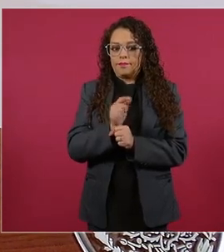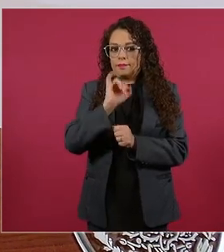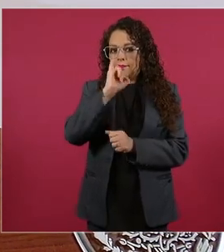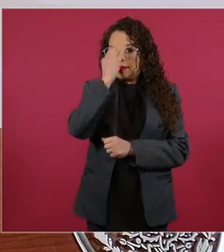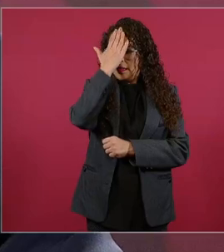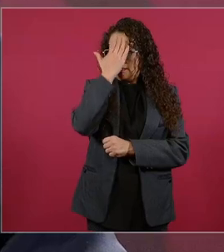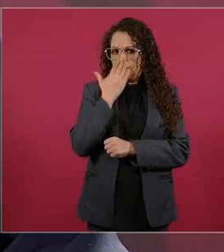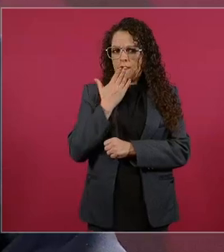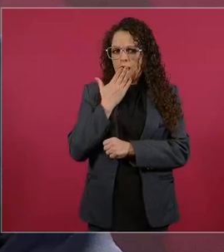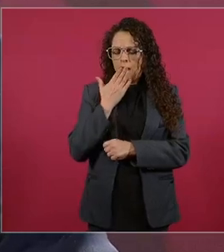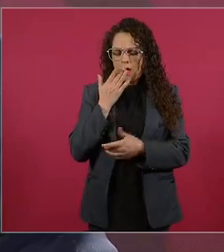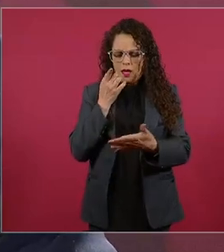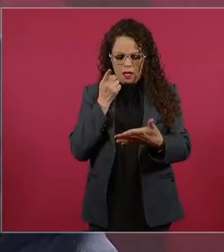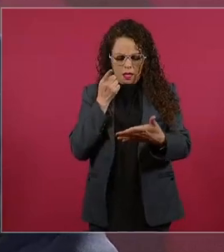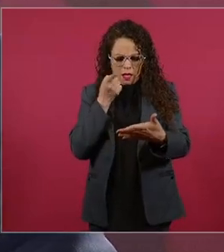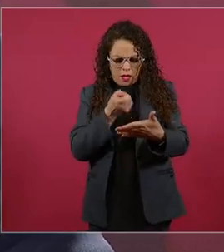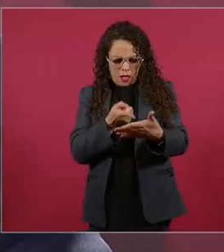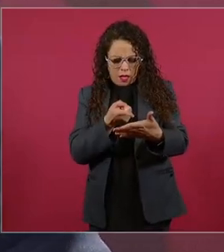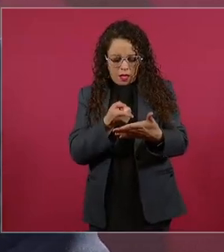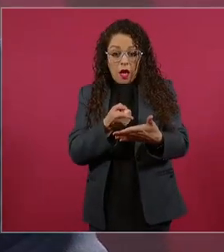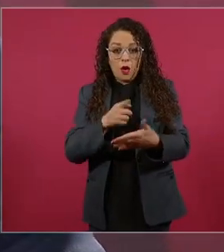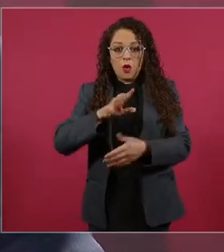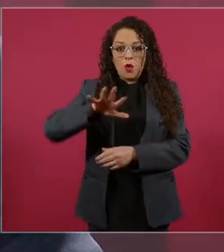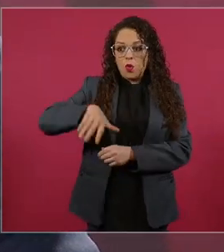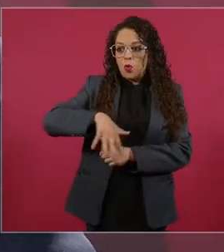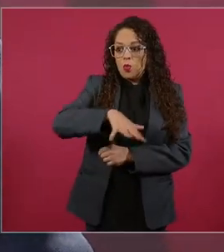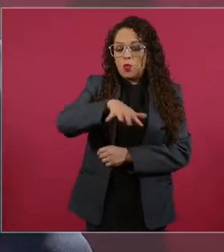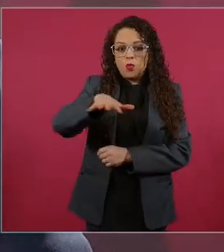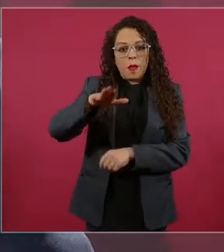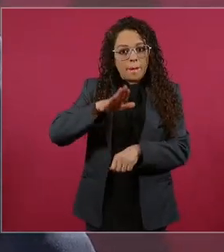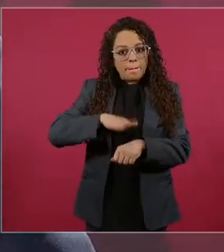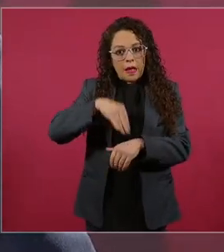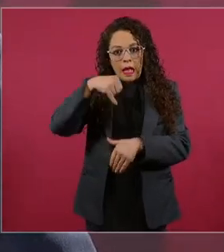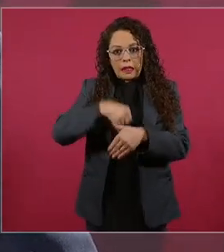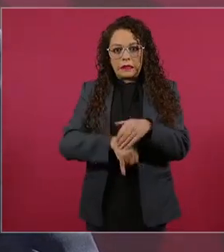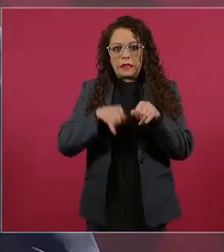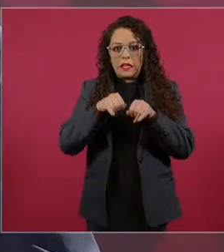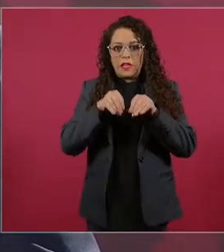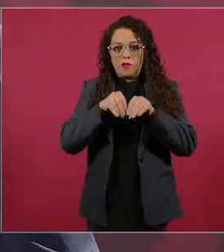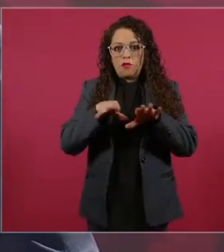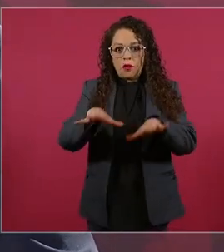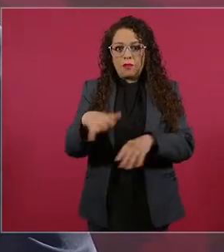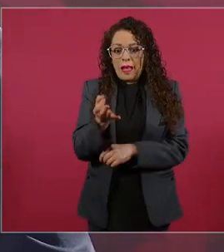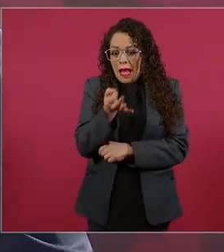buscamos más, eran los primeros minutos,